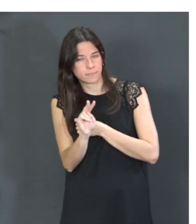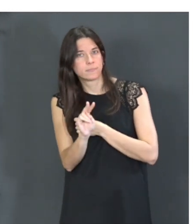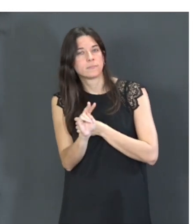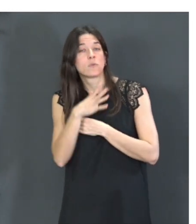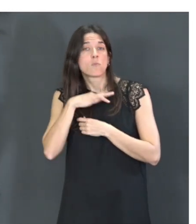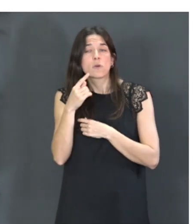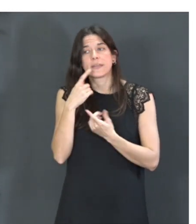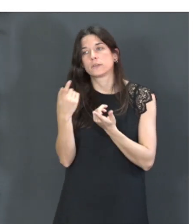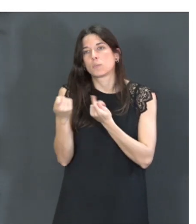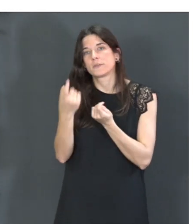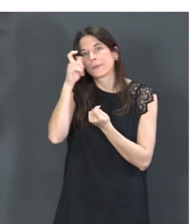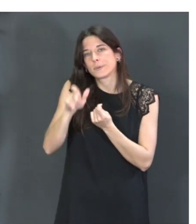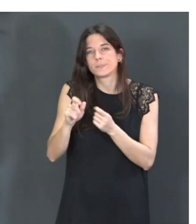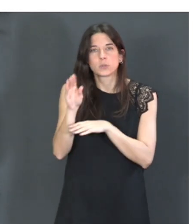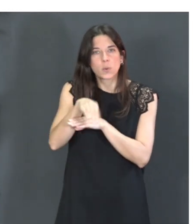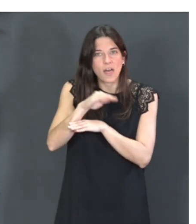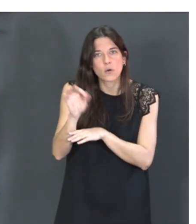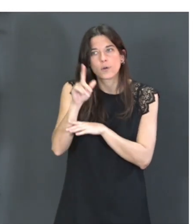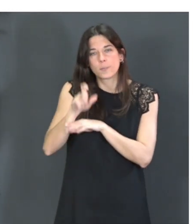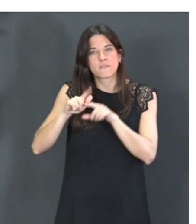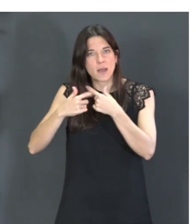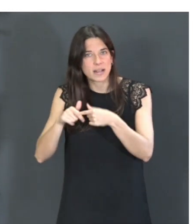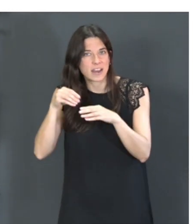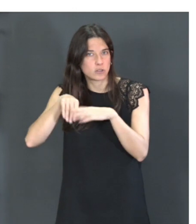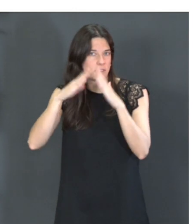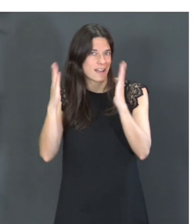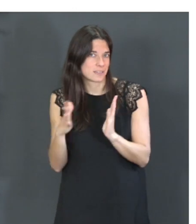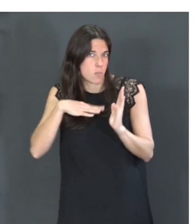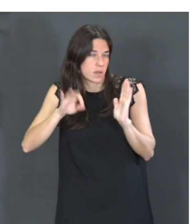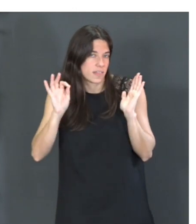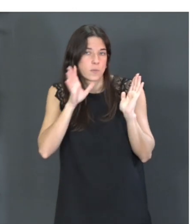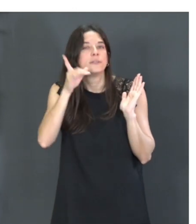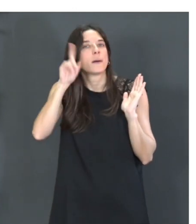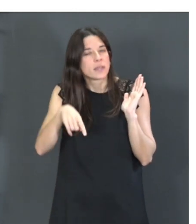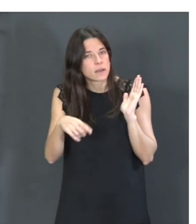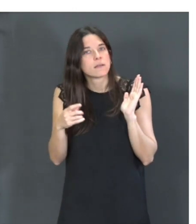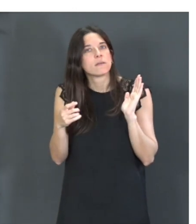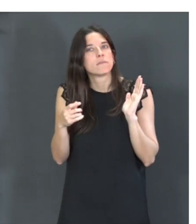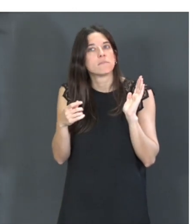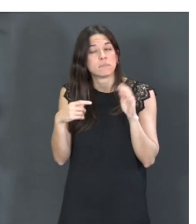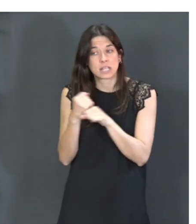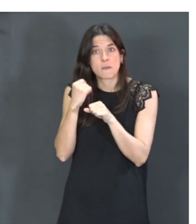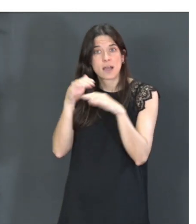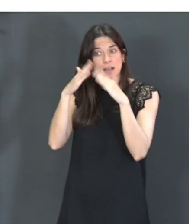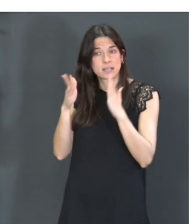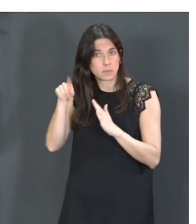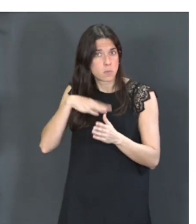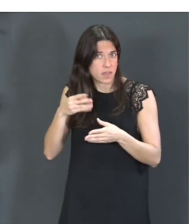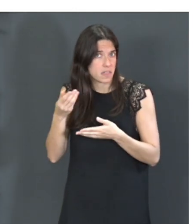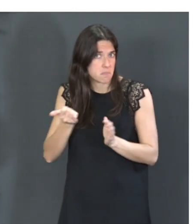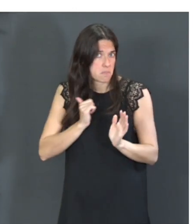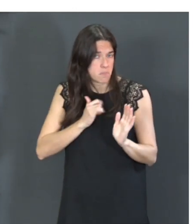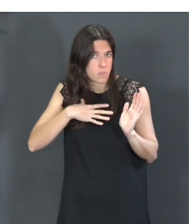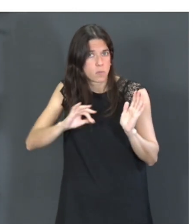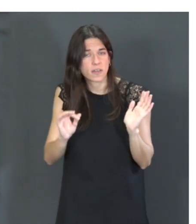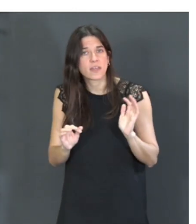supervisión de un cuidador o de un familiar en el domicilio, ¿de acuerdo? Pues porque también al final se permite que se pueda trabajar en el domicilio. Por ejemplo, si